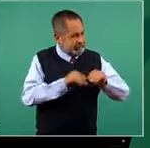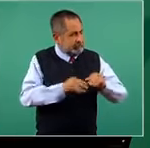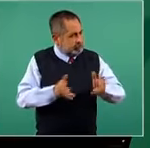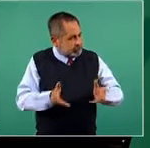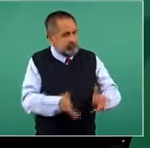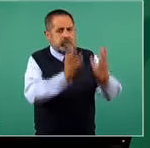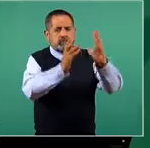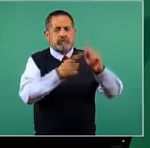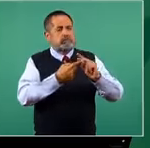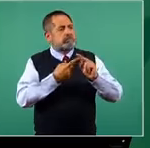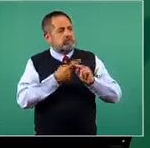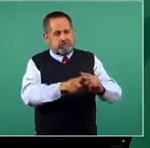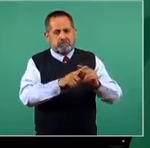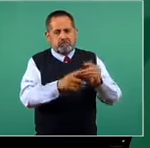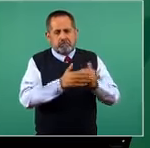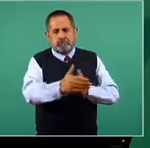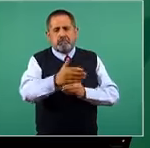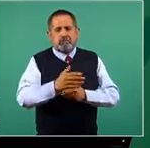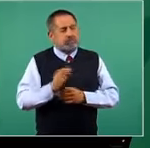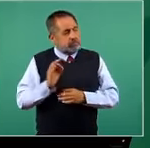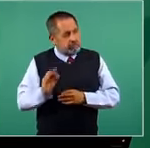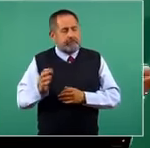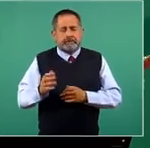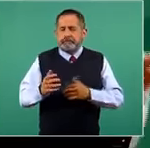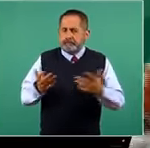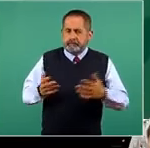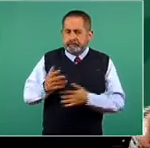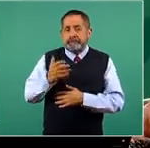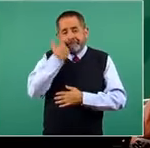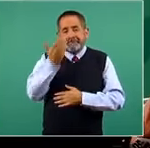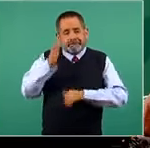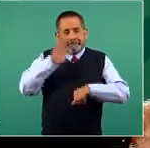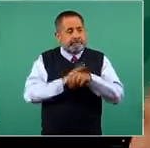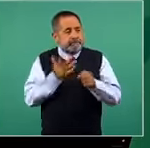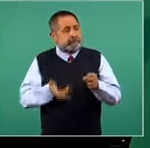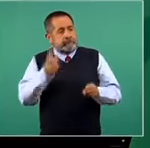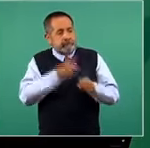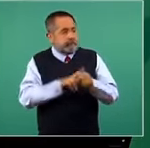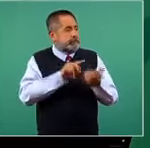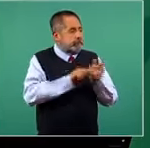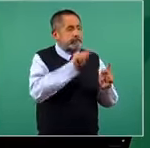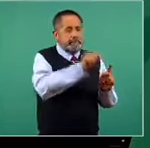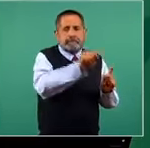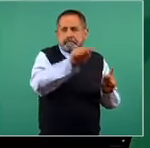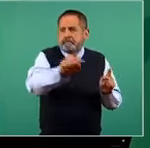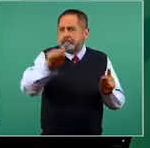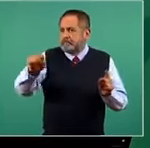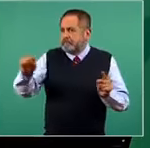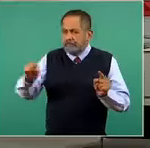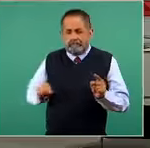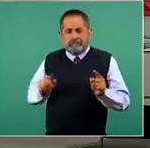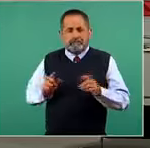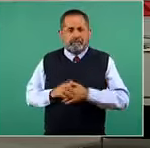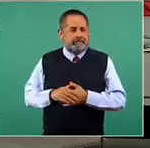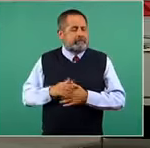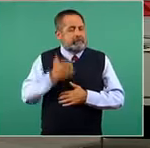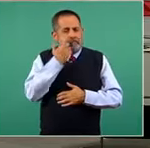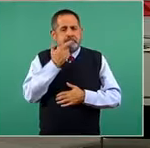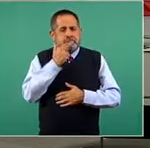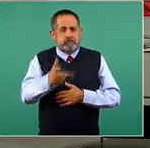que queremos sobre todo son más hospitales en más localidades y no pocos hospitales de